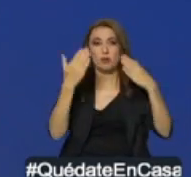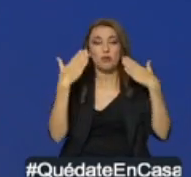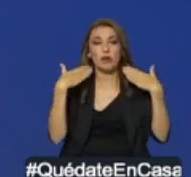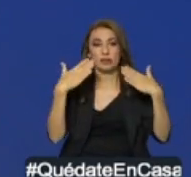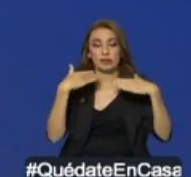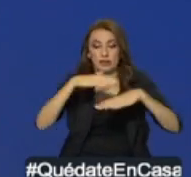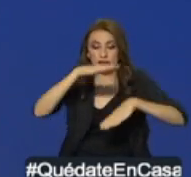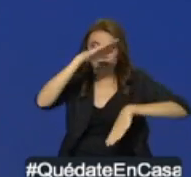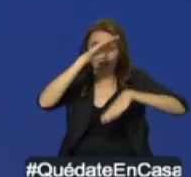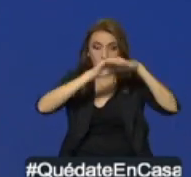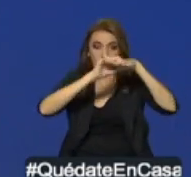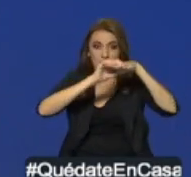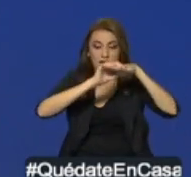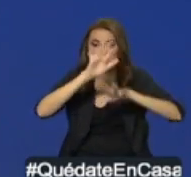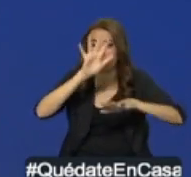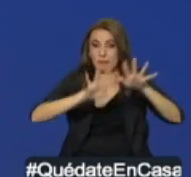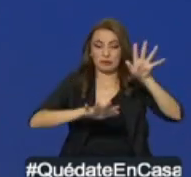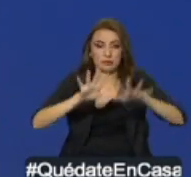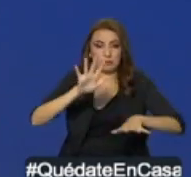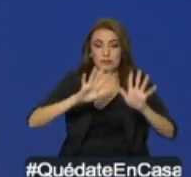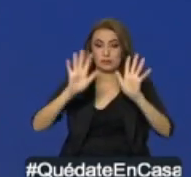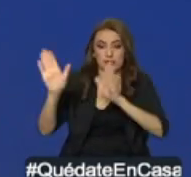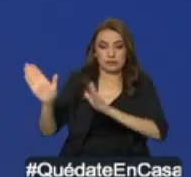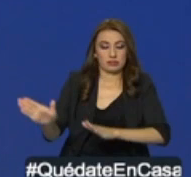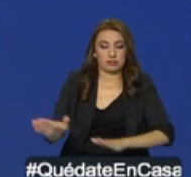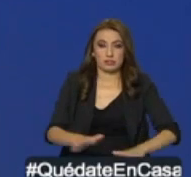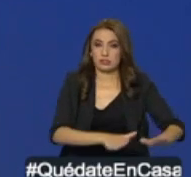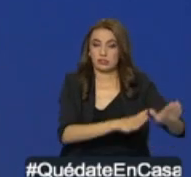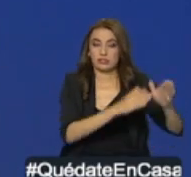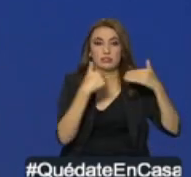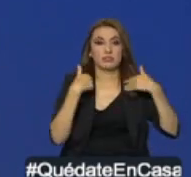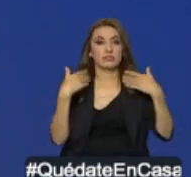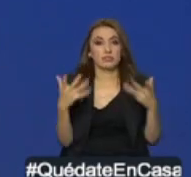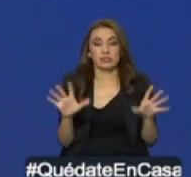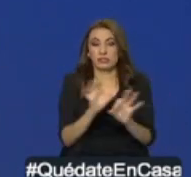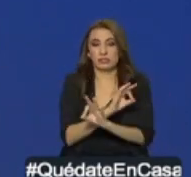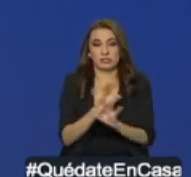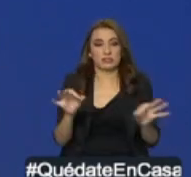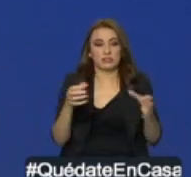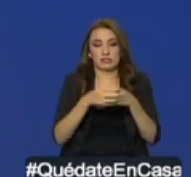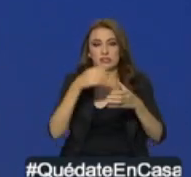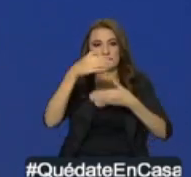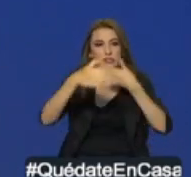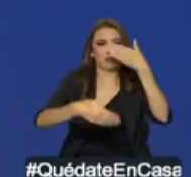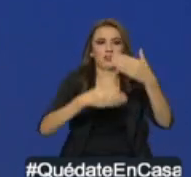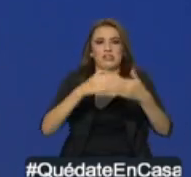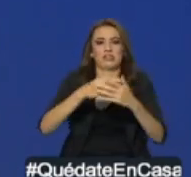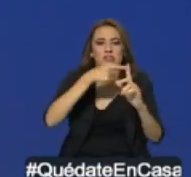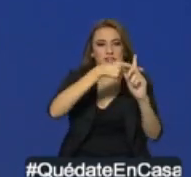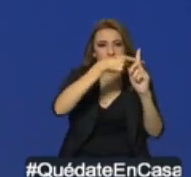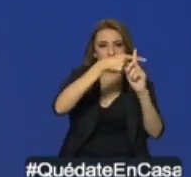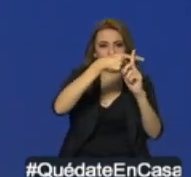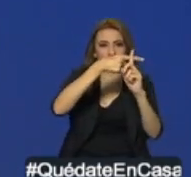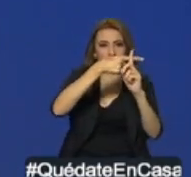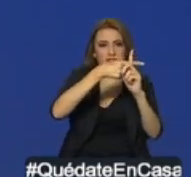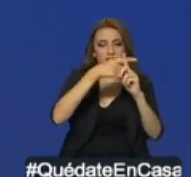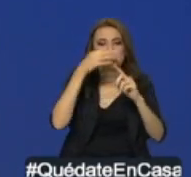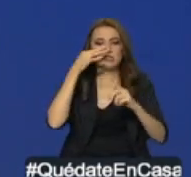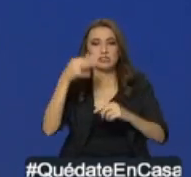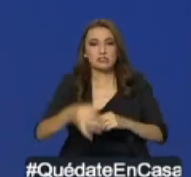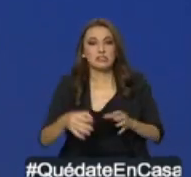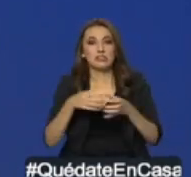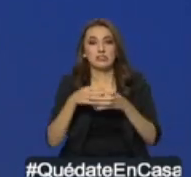que esperábamos ya nos sube el número de sospechosos ni el número de aquellos que dieron positivo en la prueba